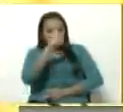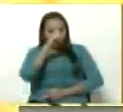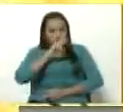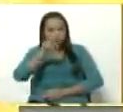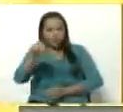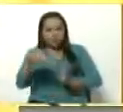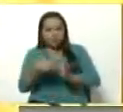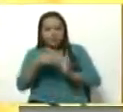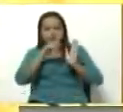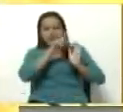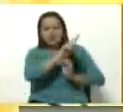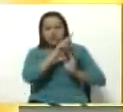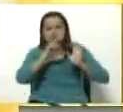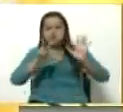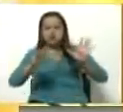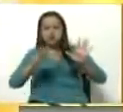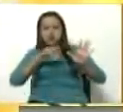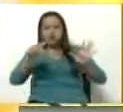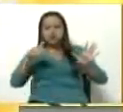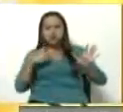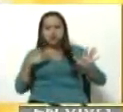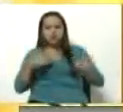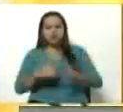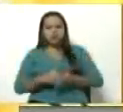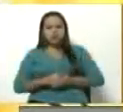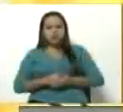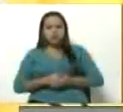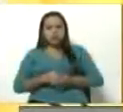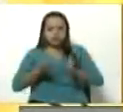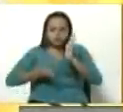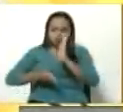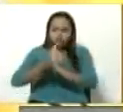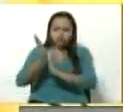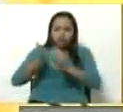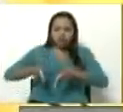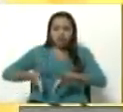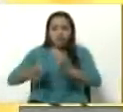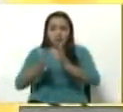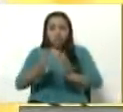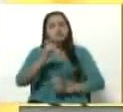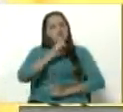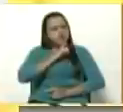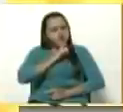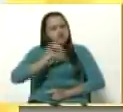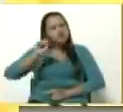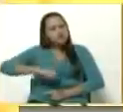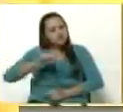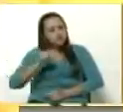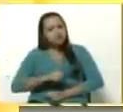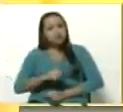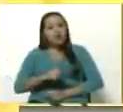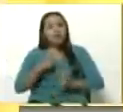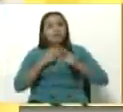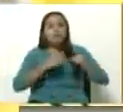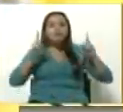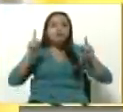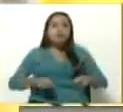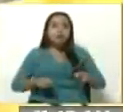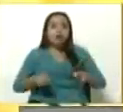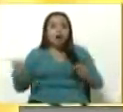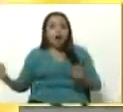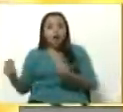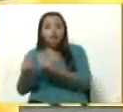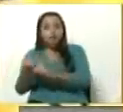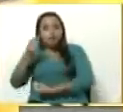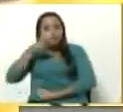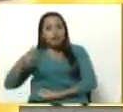2017. Nosotros transitamos este camino duro, pero que también junto al